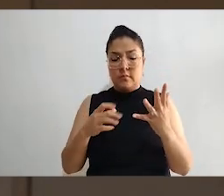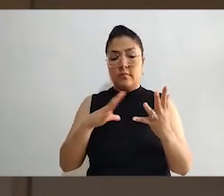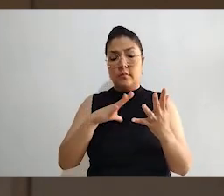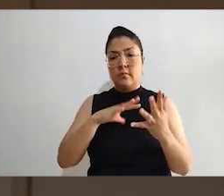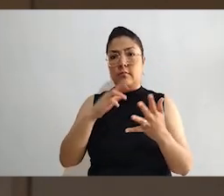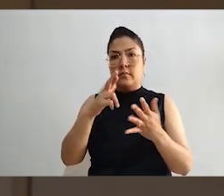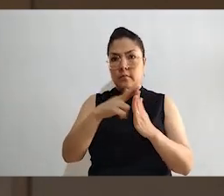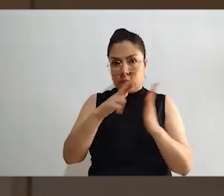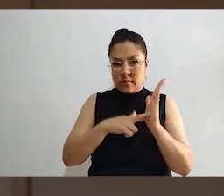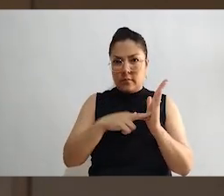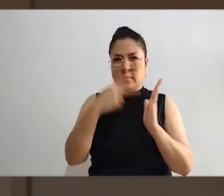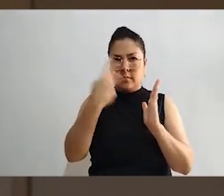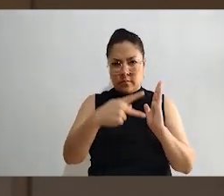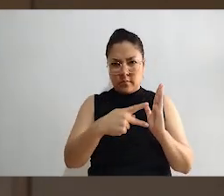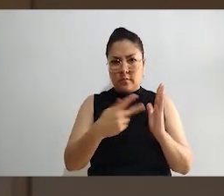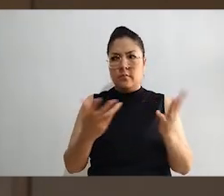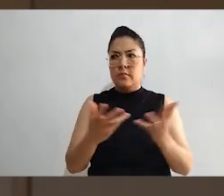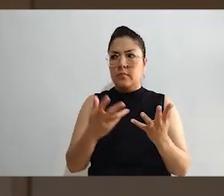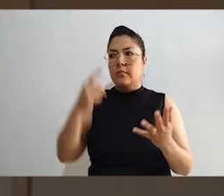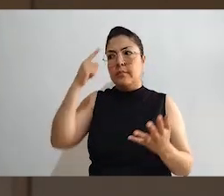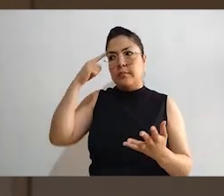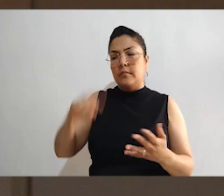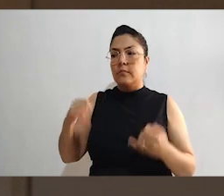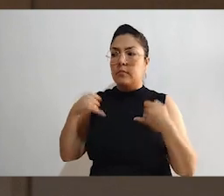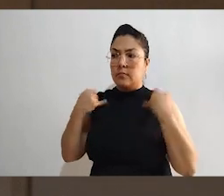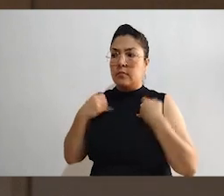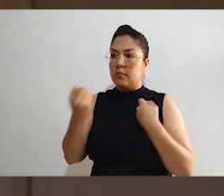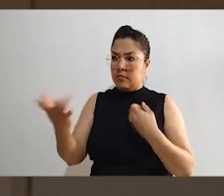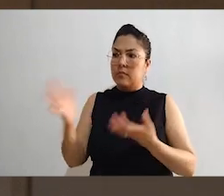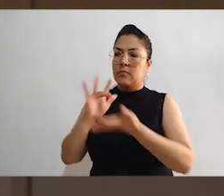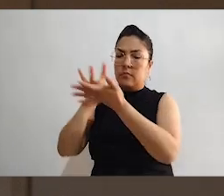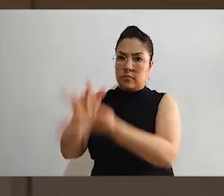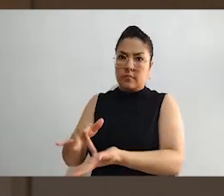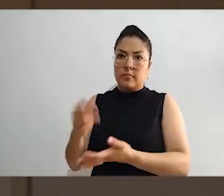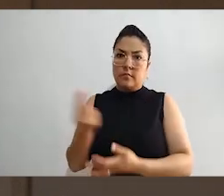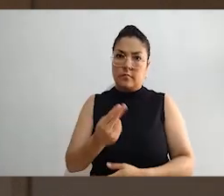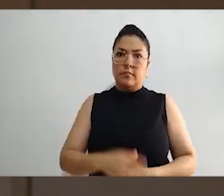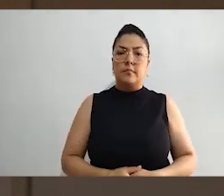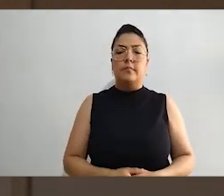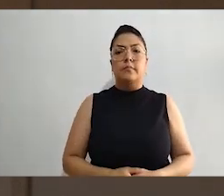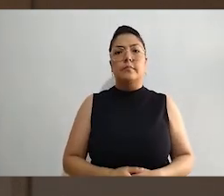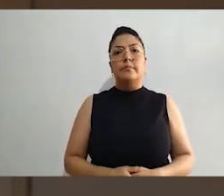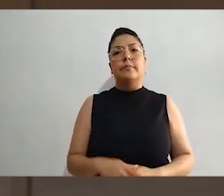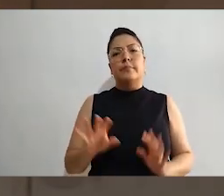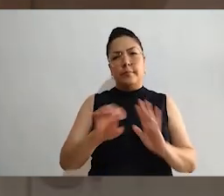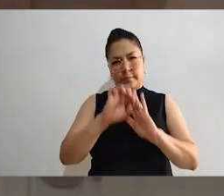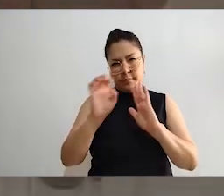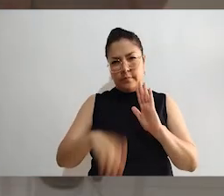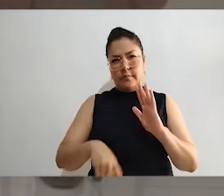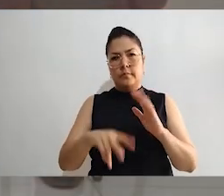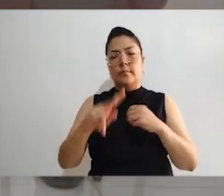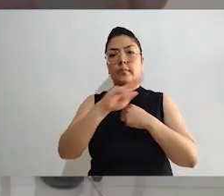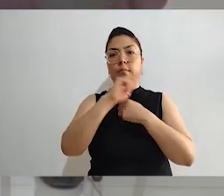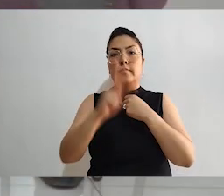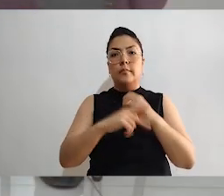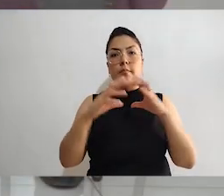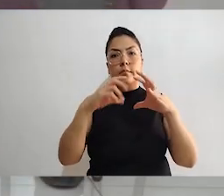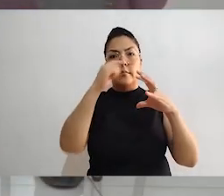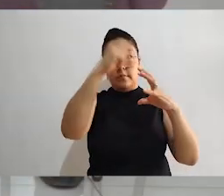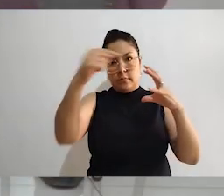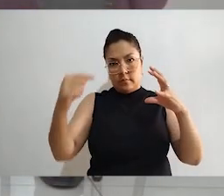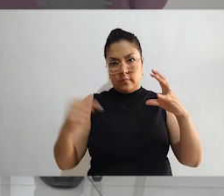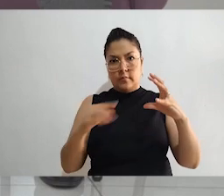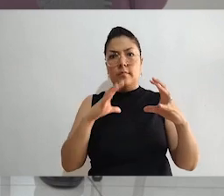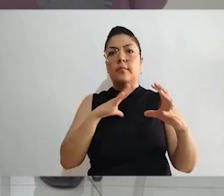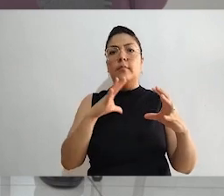y su doctrina, para que estas juventudes lleguen. Muy bien. En otros países, por ejemplo, los poderes